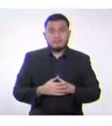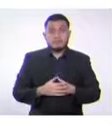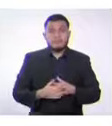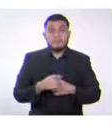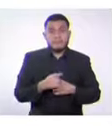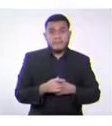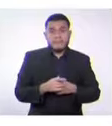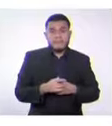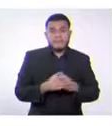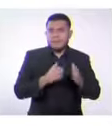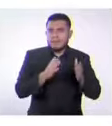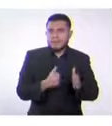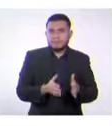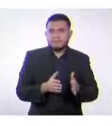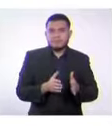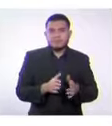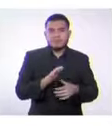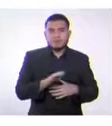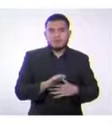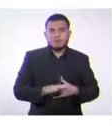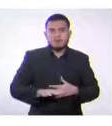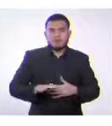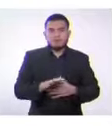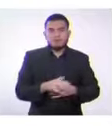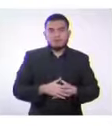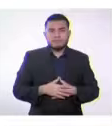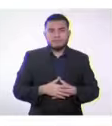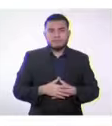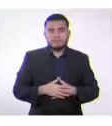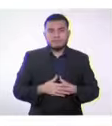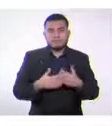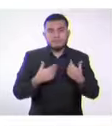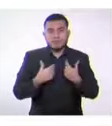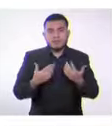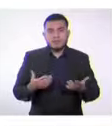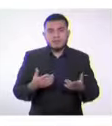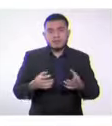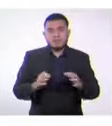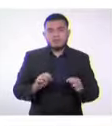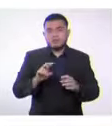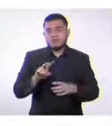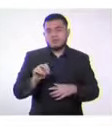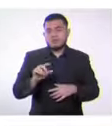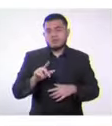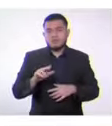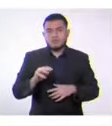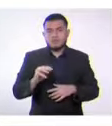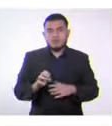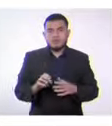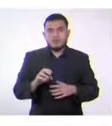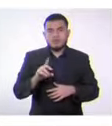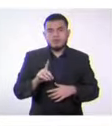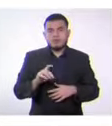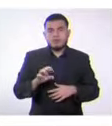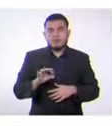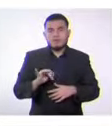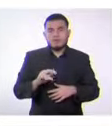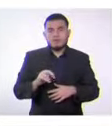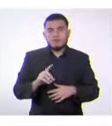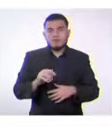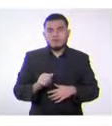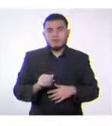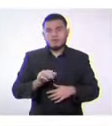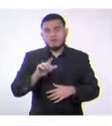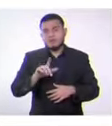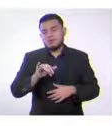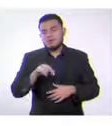mantienen fijas en su lugar. Tienen forma y volumen definido. Los